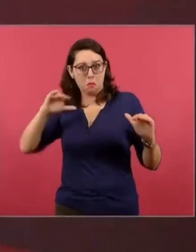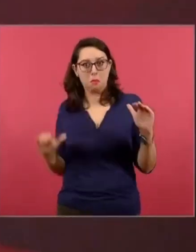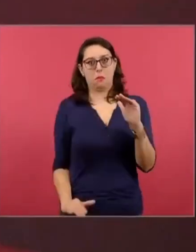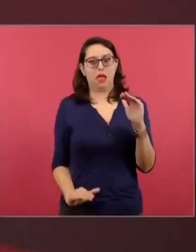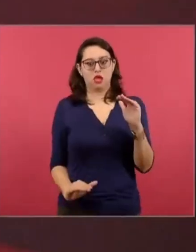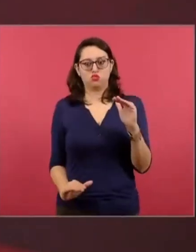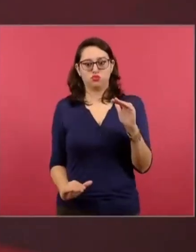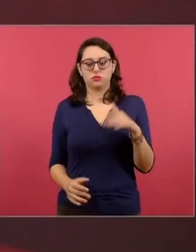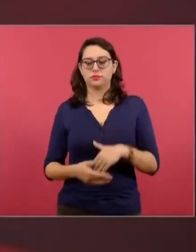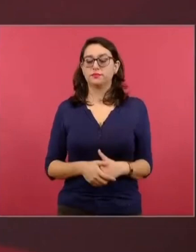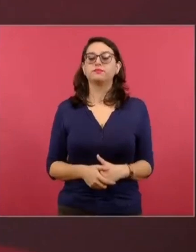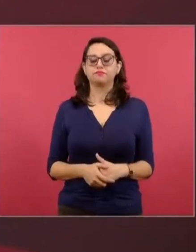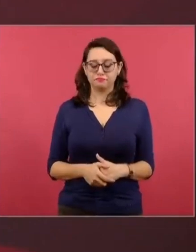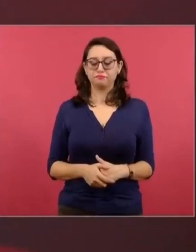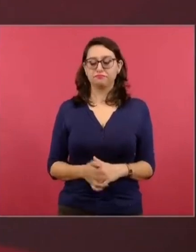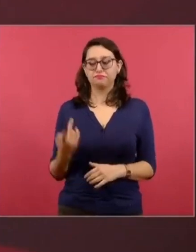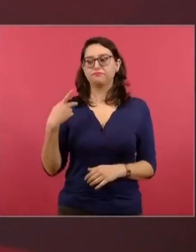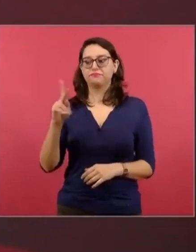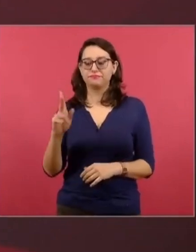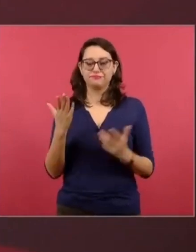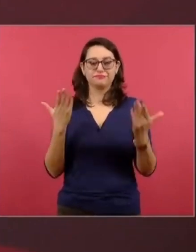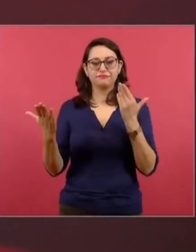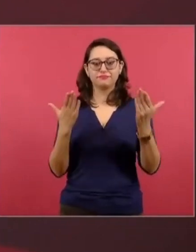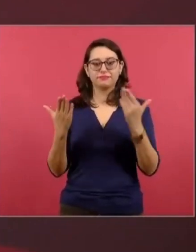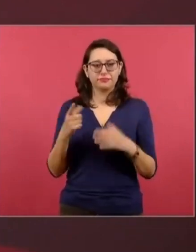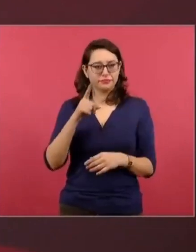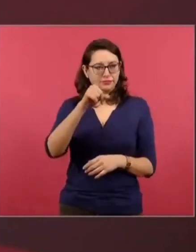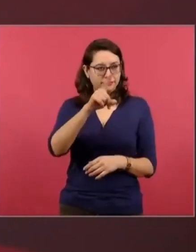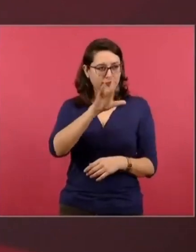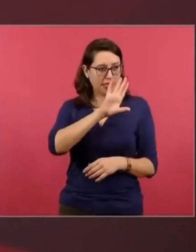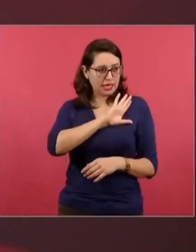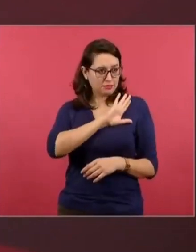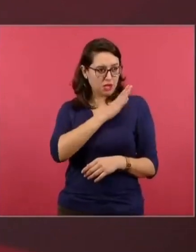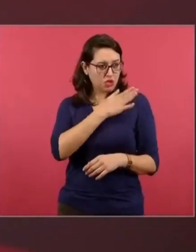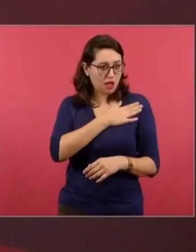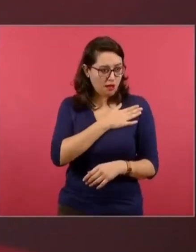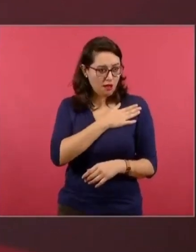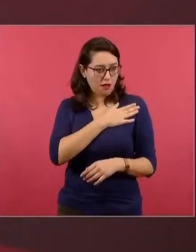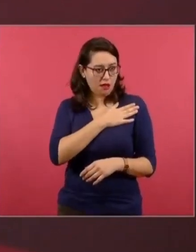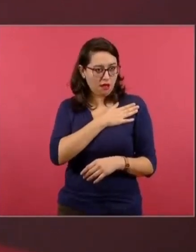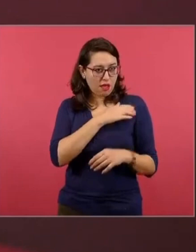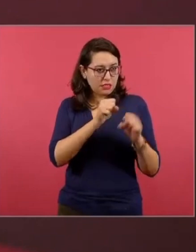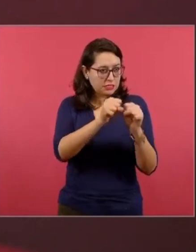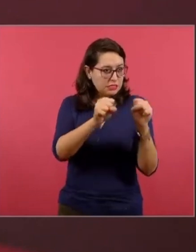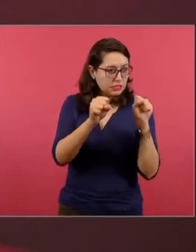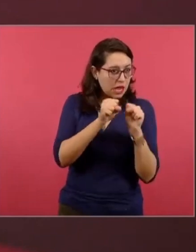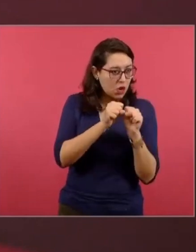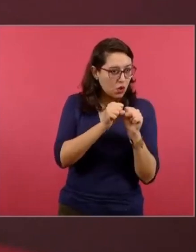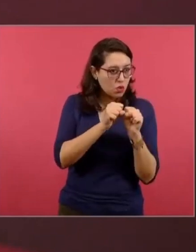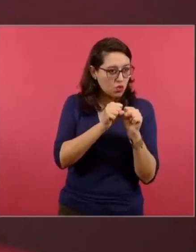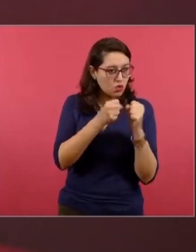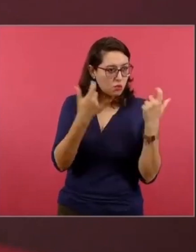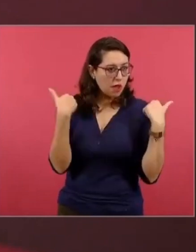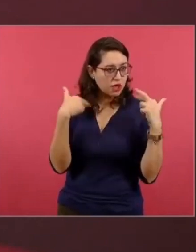las aulas no tienen las mismas condiciones. Si hubieran visto las aulas, cómo las entregaron en el sexenio anterior, sin agua, sin